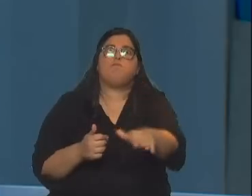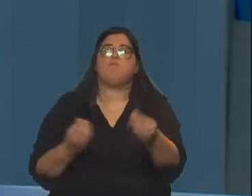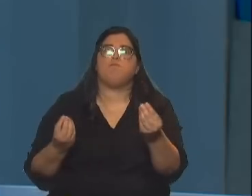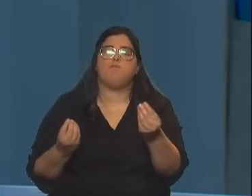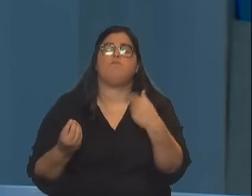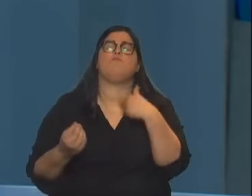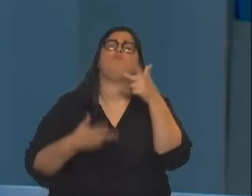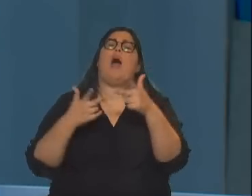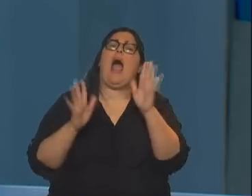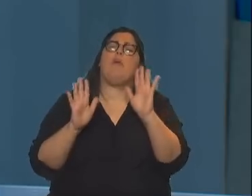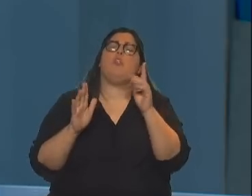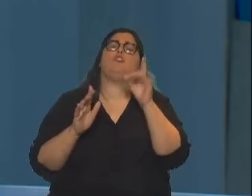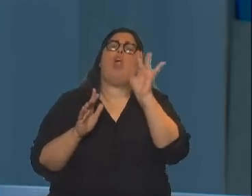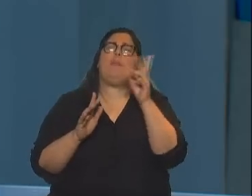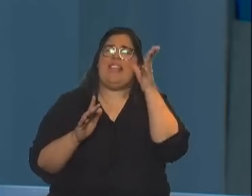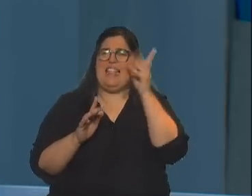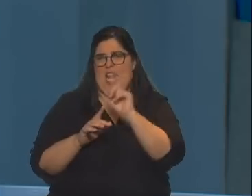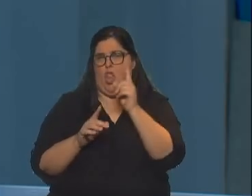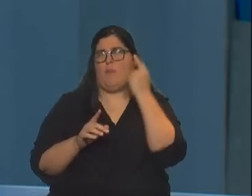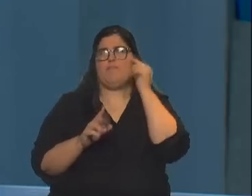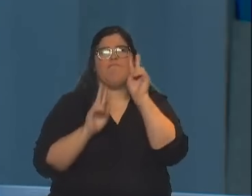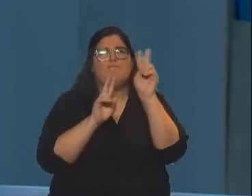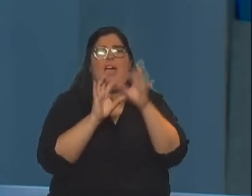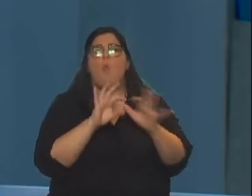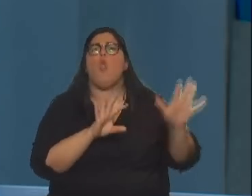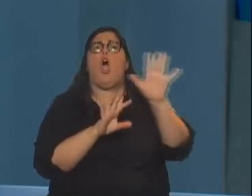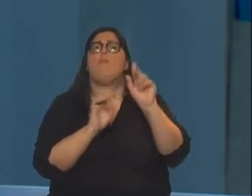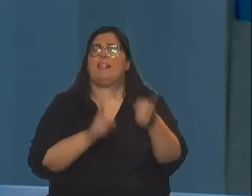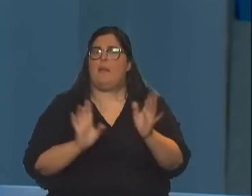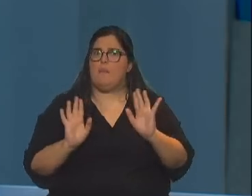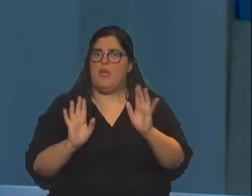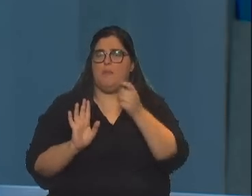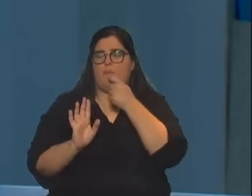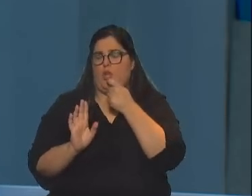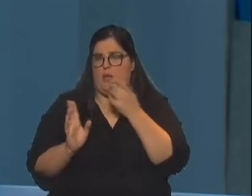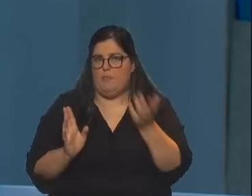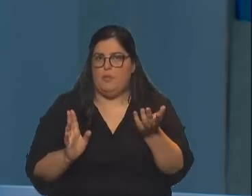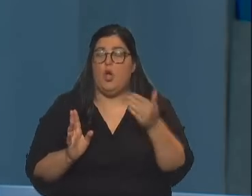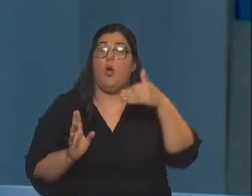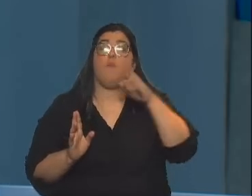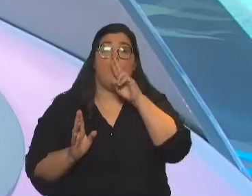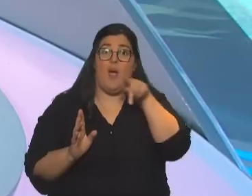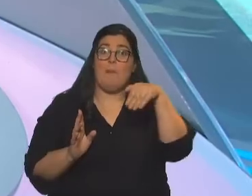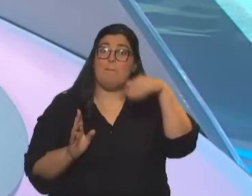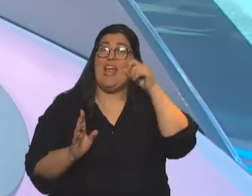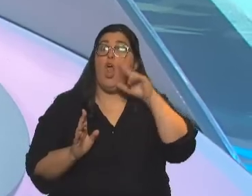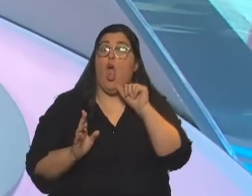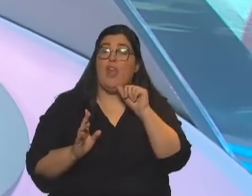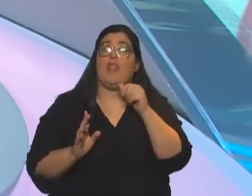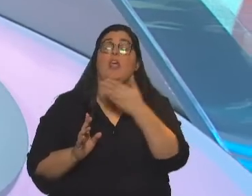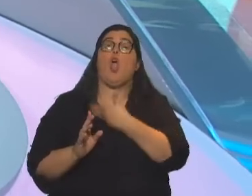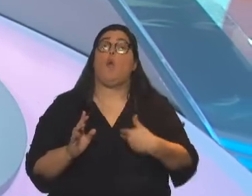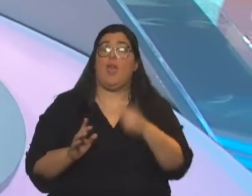por fuera de Italia y lo pensaría en términos europeos, ¿no? La pregunta que se plantea ahora es, por un lado, si Meloni logra conformar un gobierno que